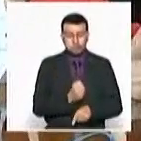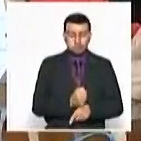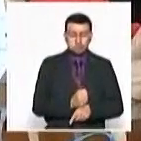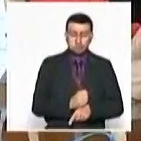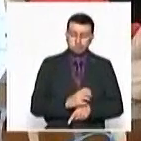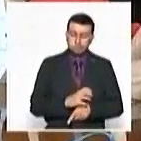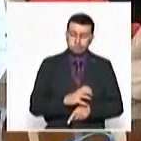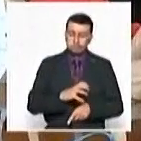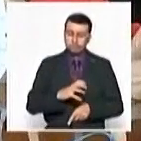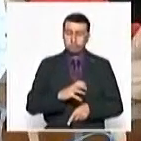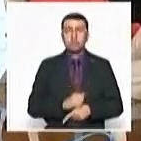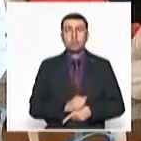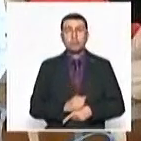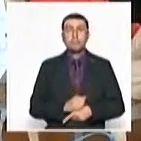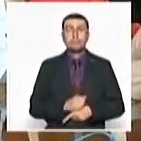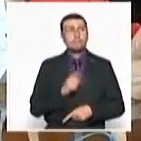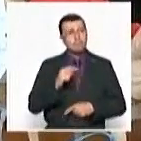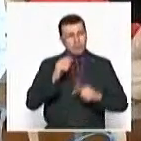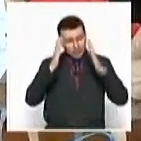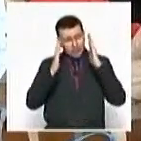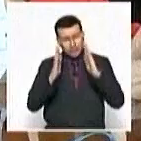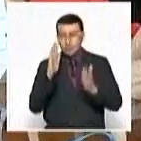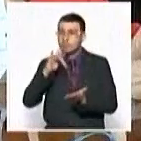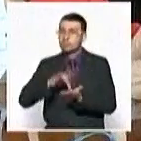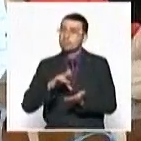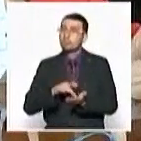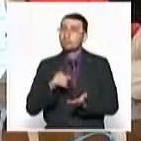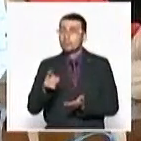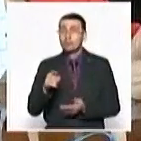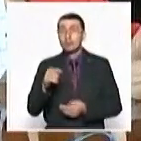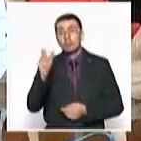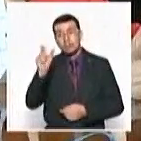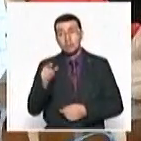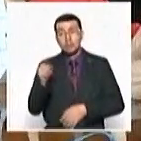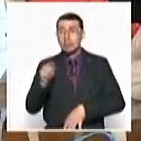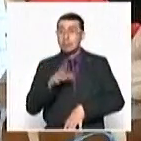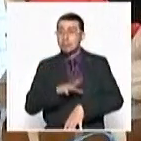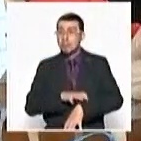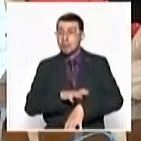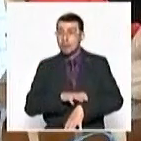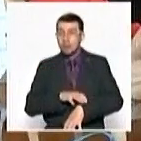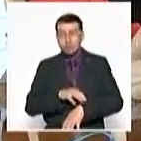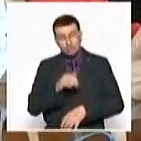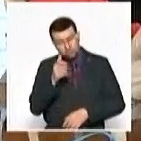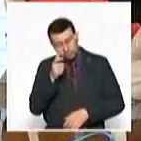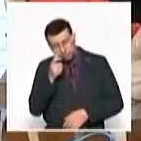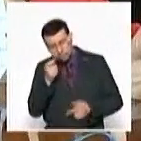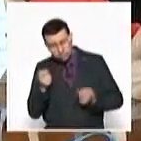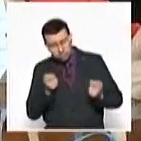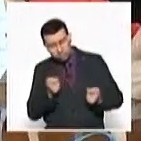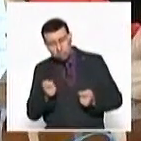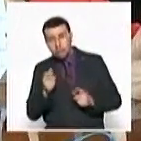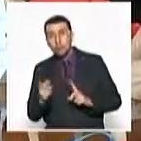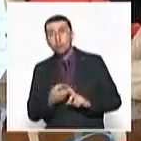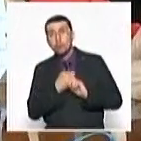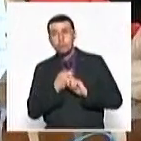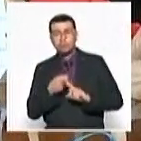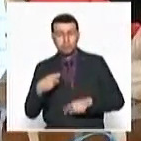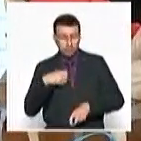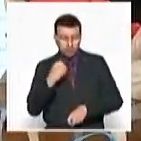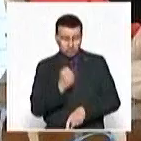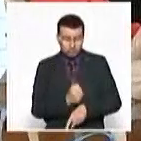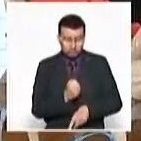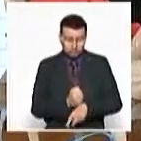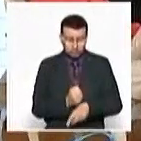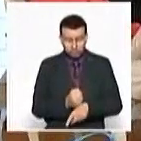Dada la atención oportuna de la EPS, consulté a un urólogo particular y detectó unos nódulos. El antígeno